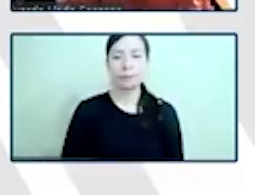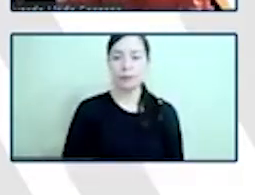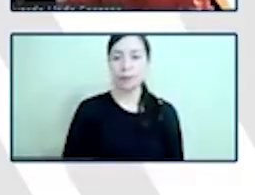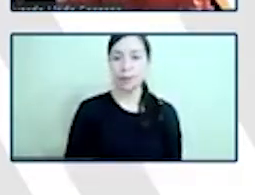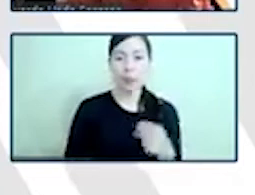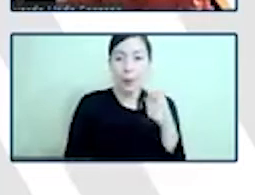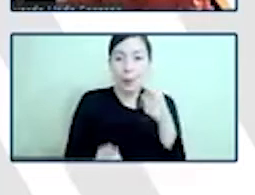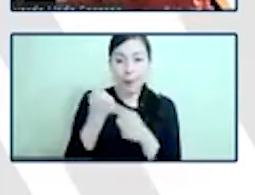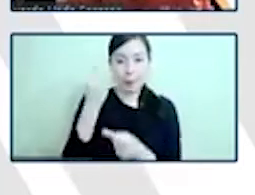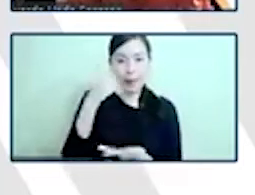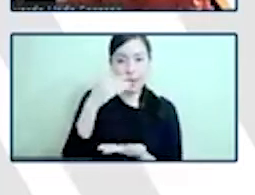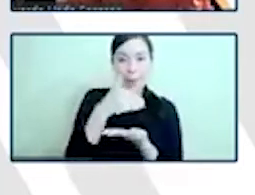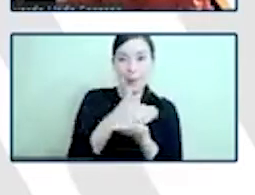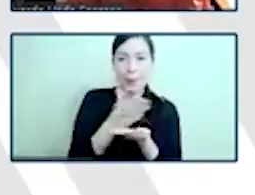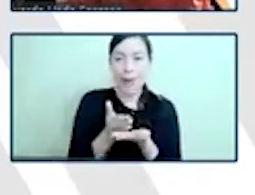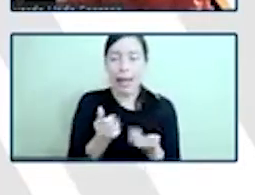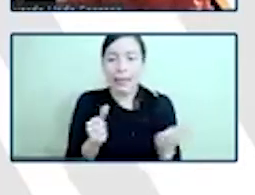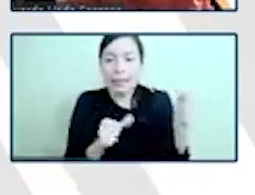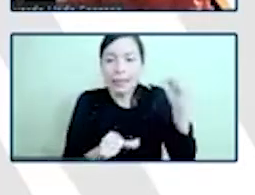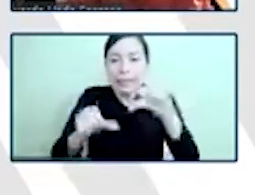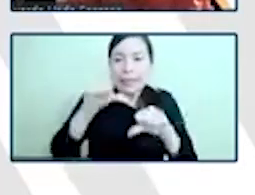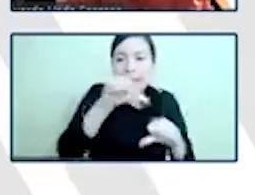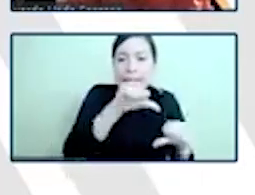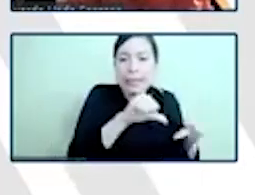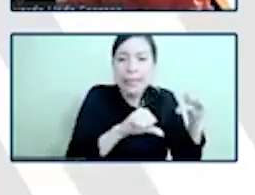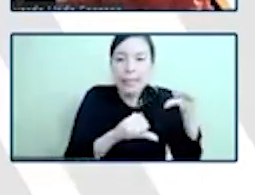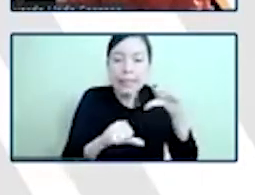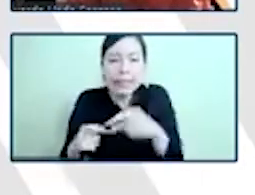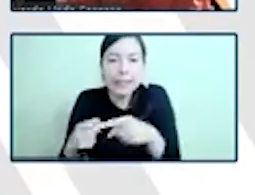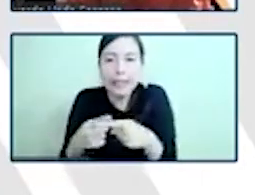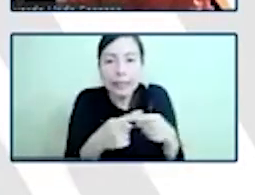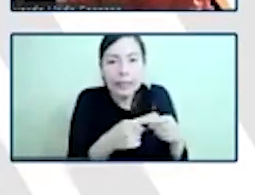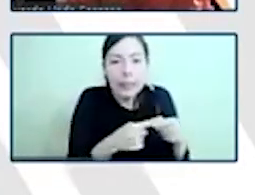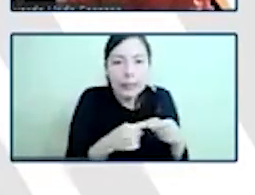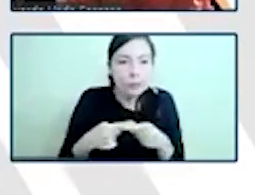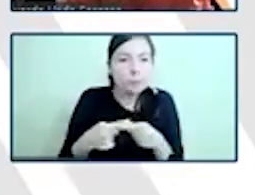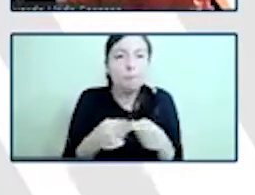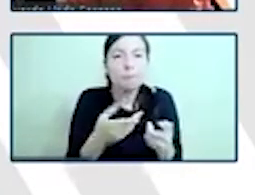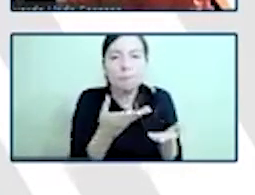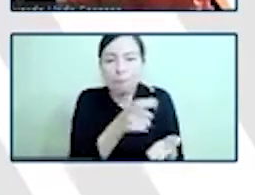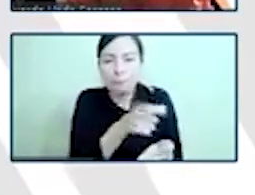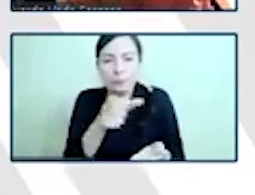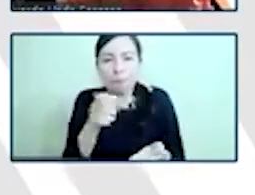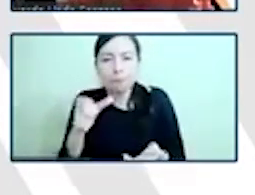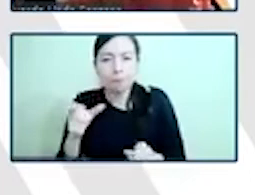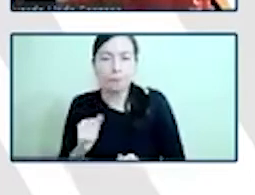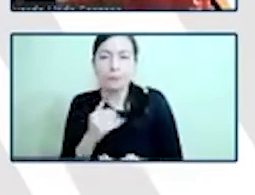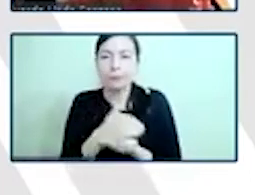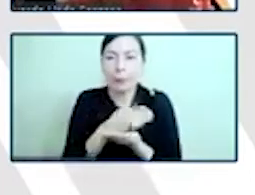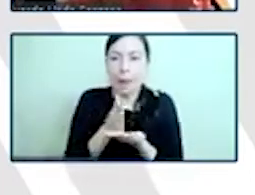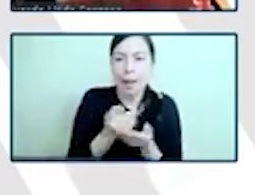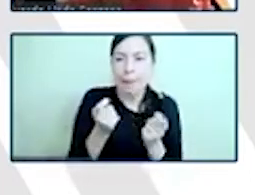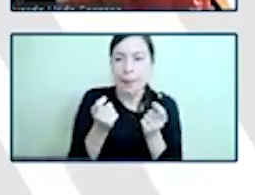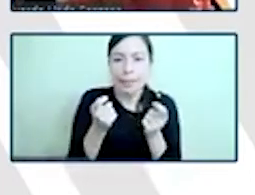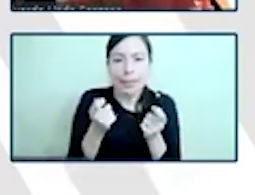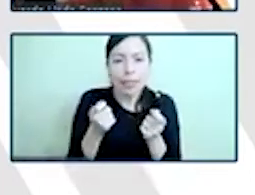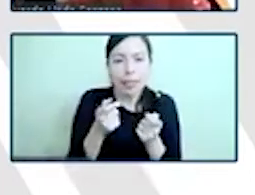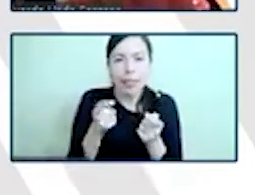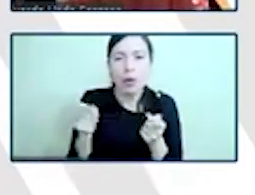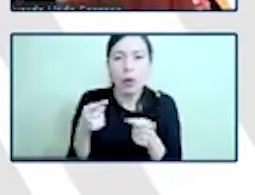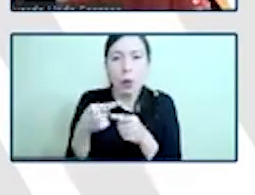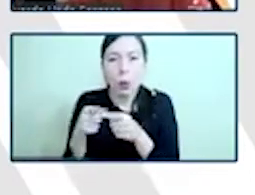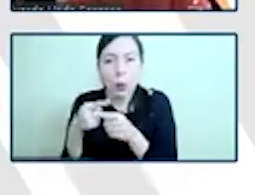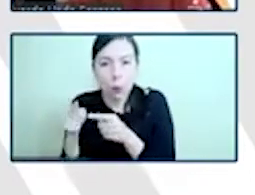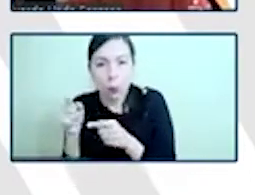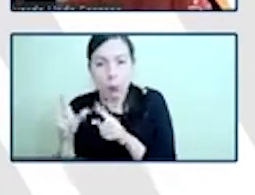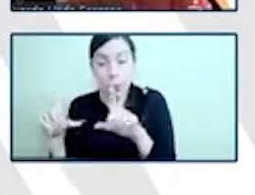plan de ciencia ciudadana, igual que modernamente lo ha sido el programa SETI at Home.